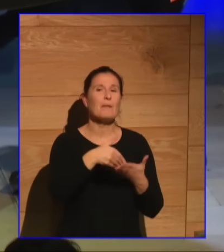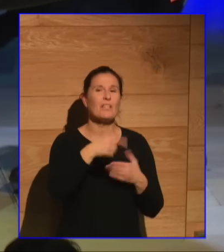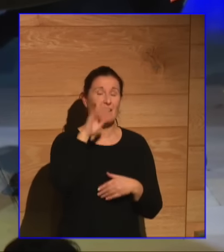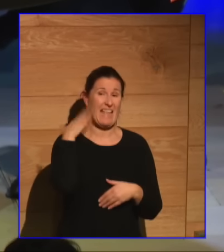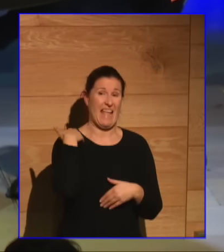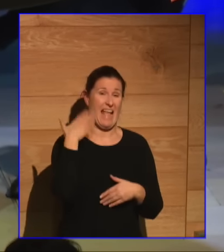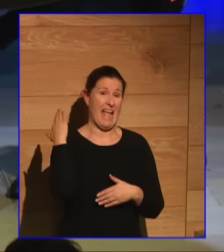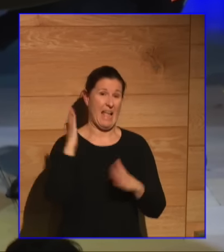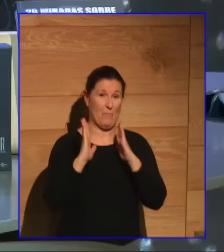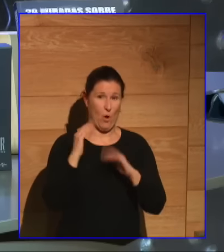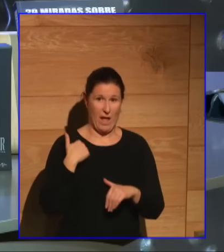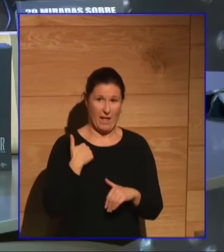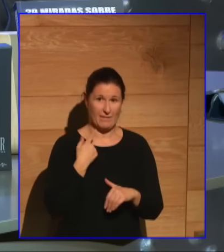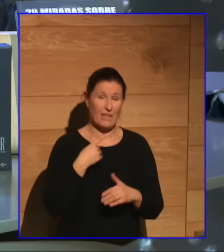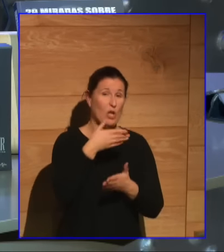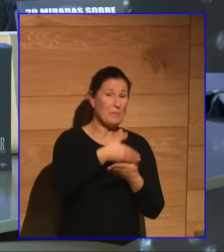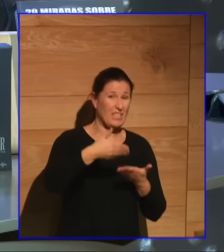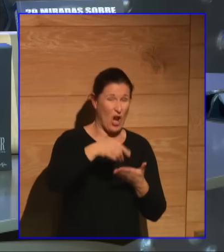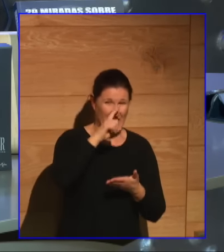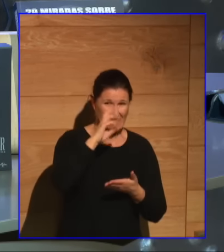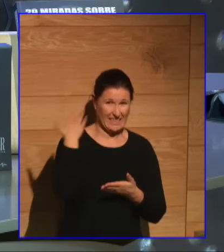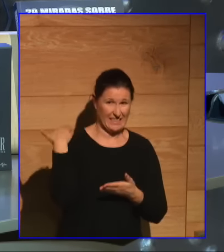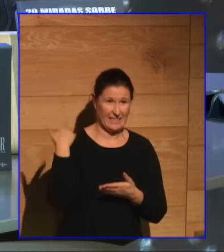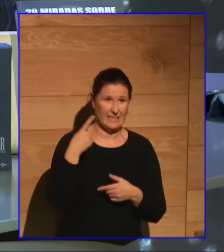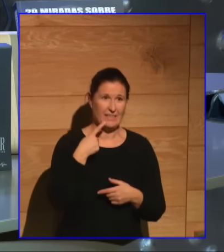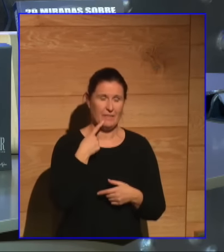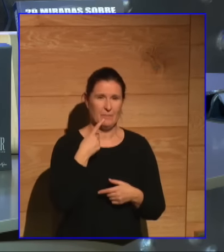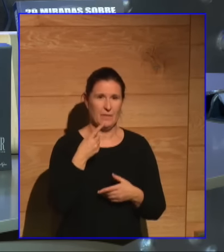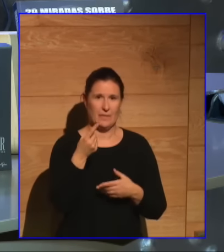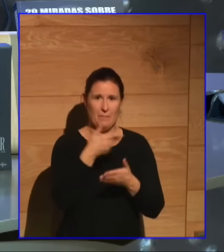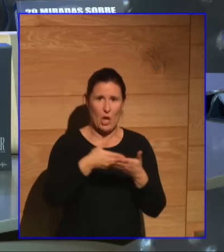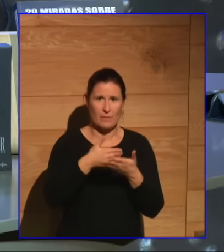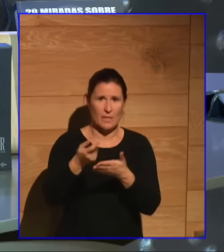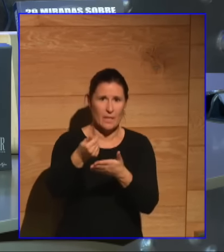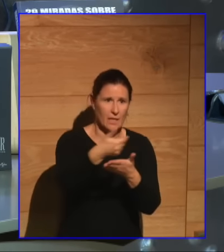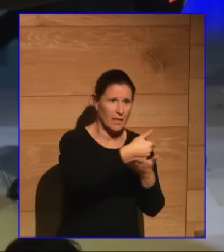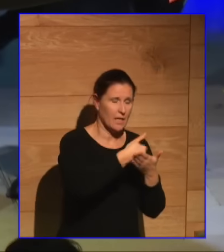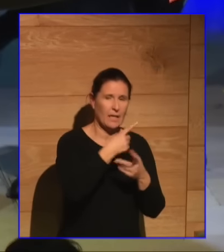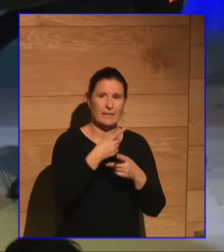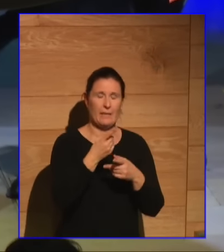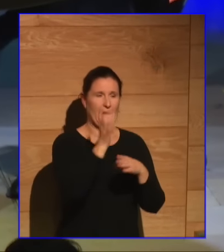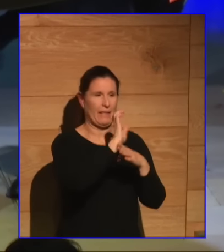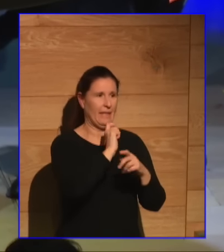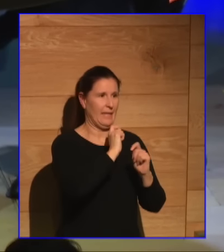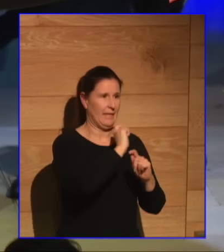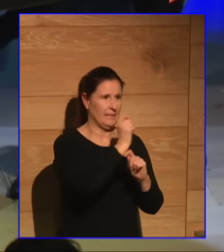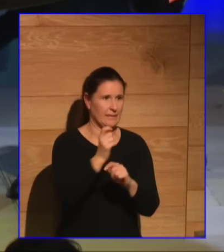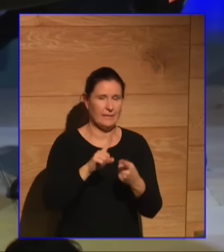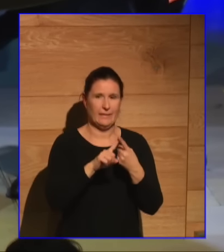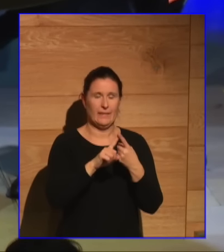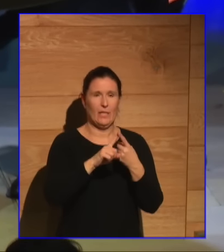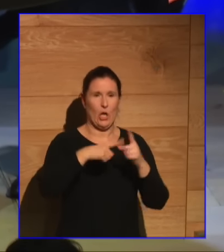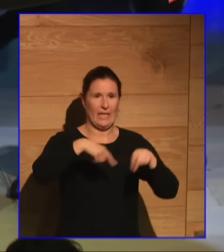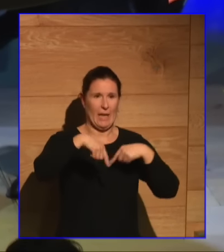de la época? Sí, de los antiguos millones. Si recauda 1.000 millones, tiene que repartir con los cines, con los que llevan, los que transportan